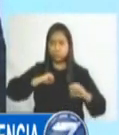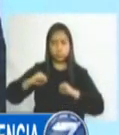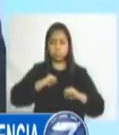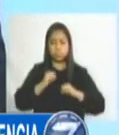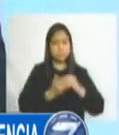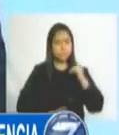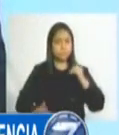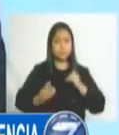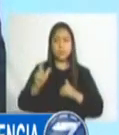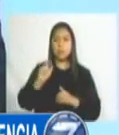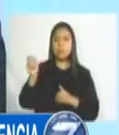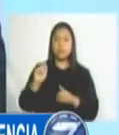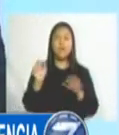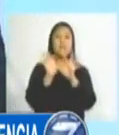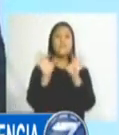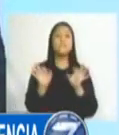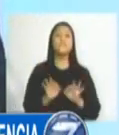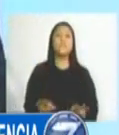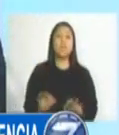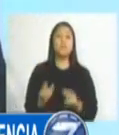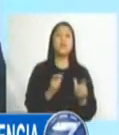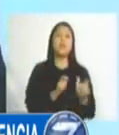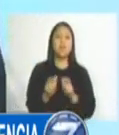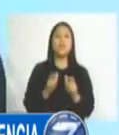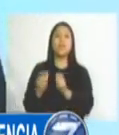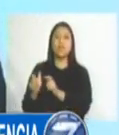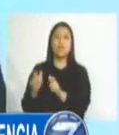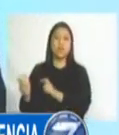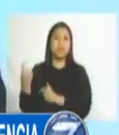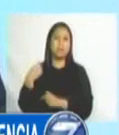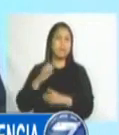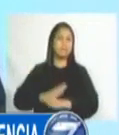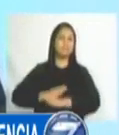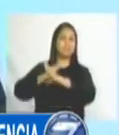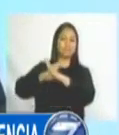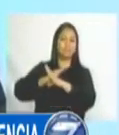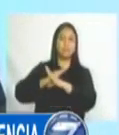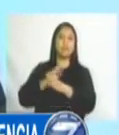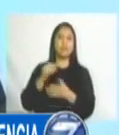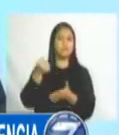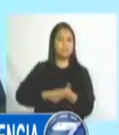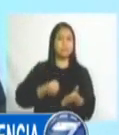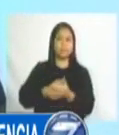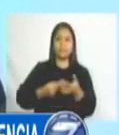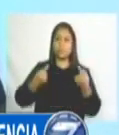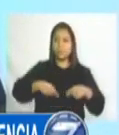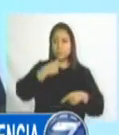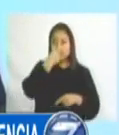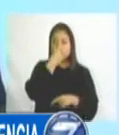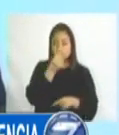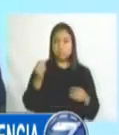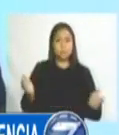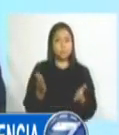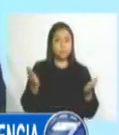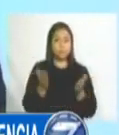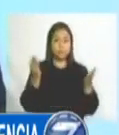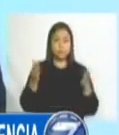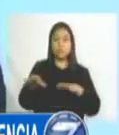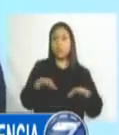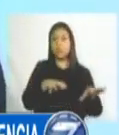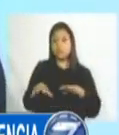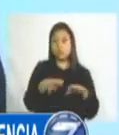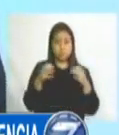meses de una forma coordinada para prevenir y luchar contra la corrupción mediante el impulso de acciones